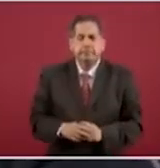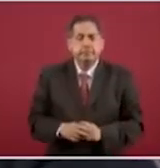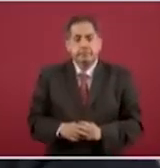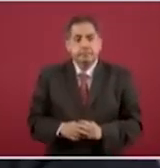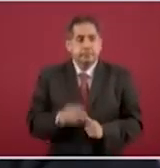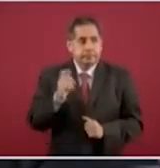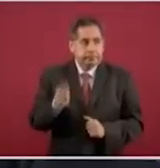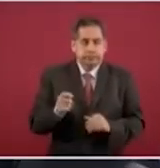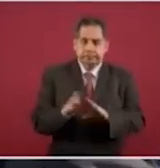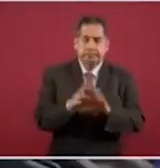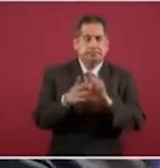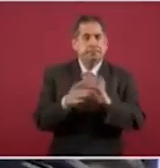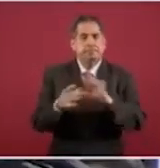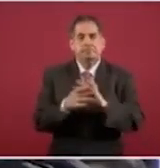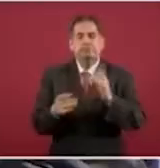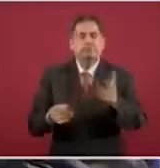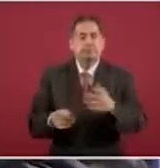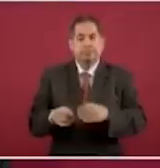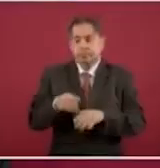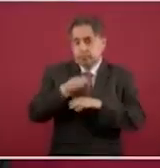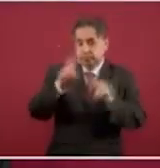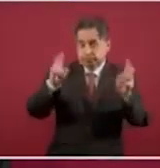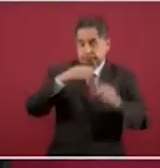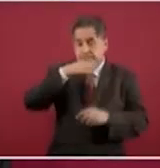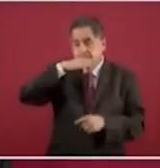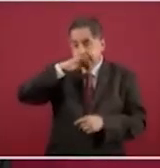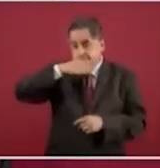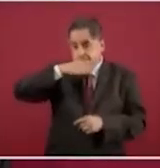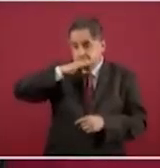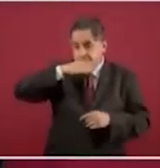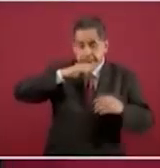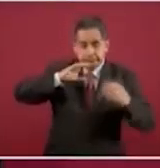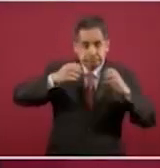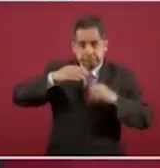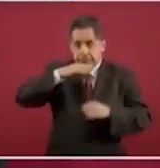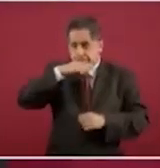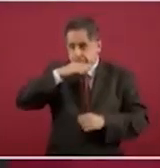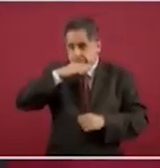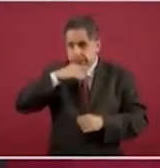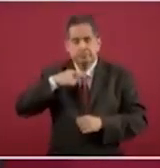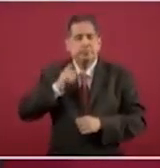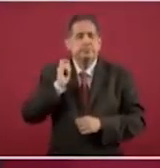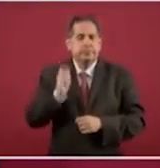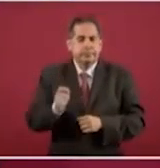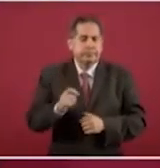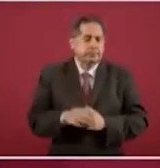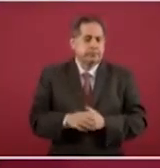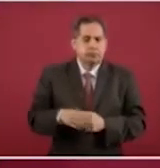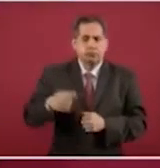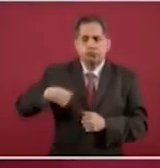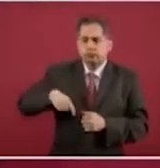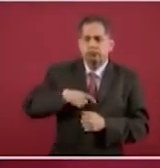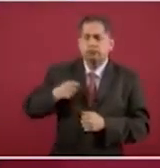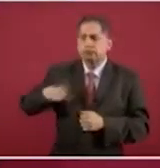caso de maíz que nosotros compramos